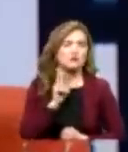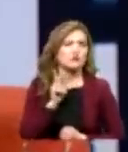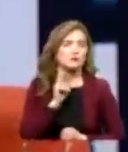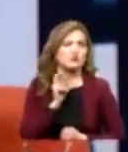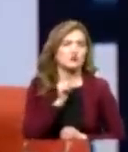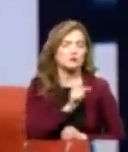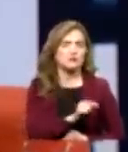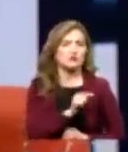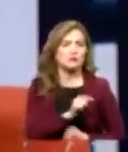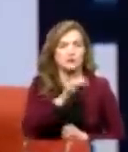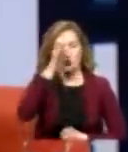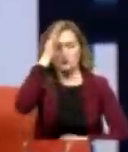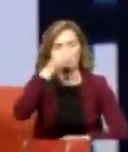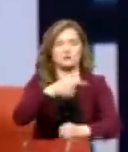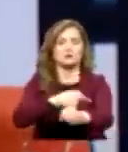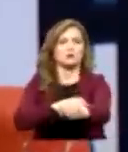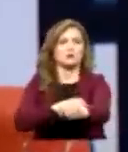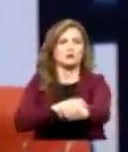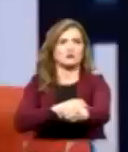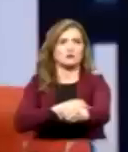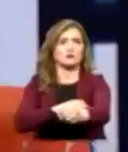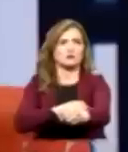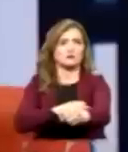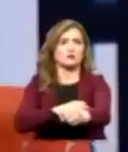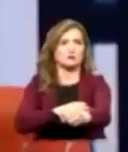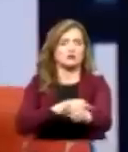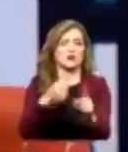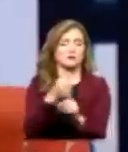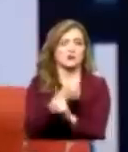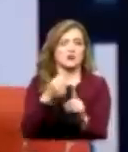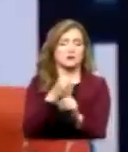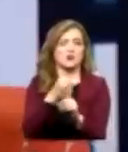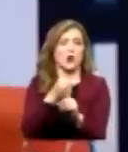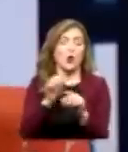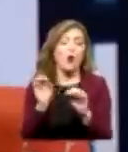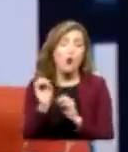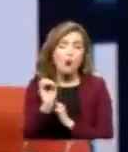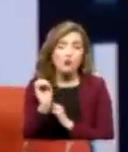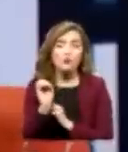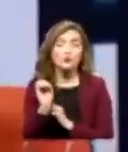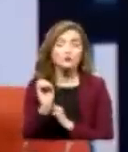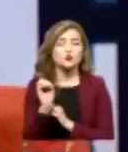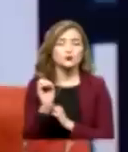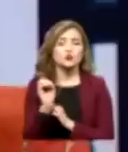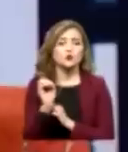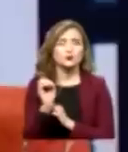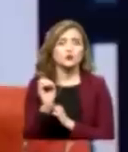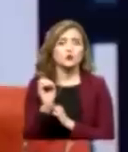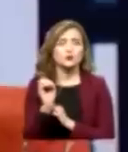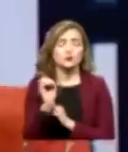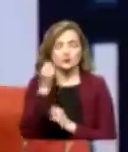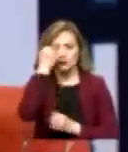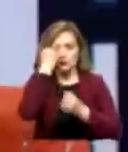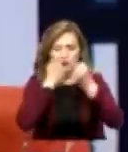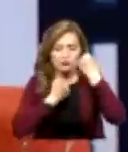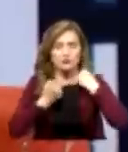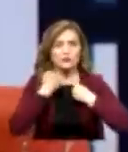esté hospitalizada, tiene que ser la que esté agredida o simplemente haber tenido una agresión física